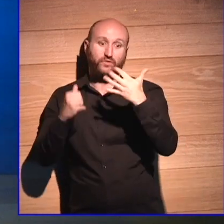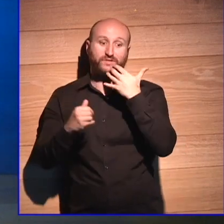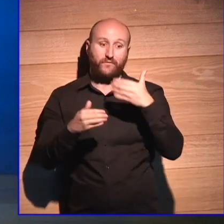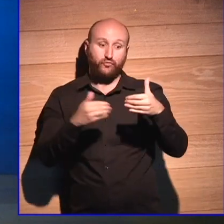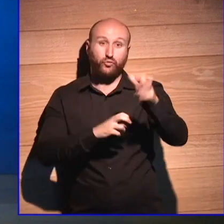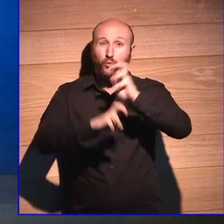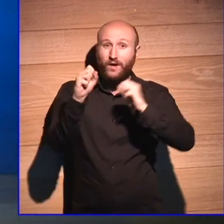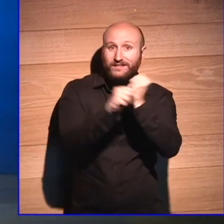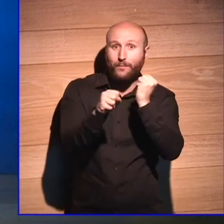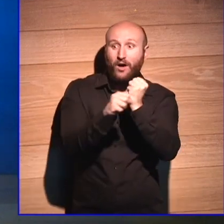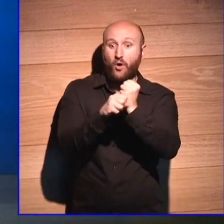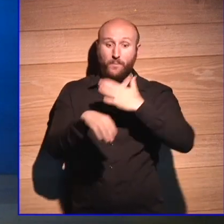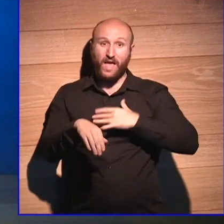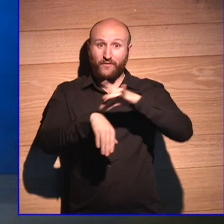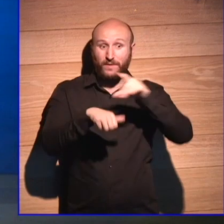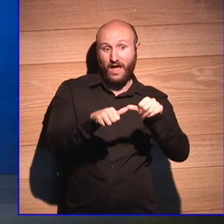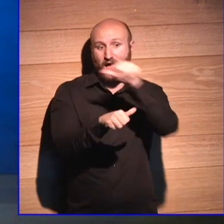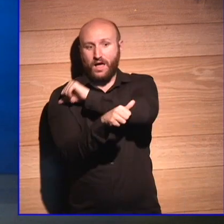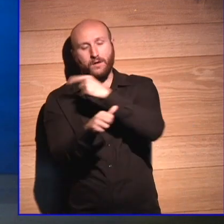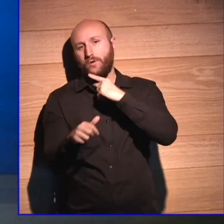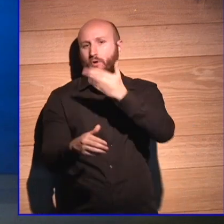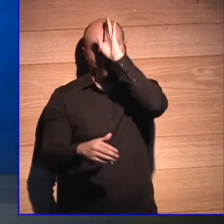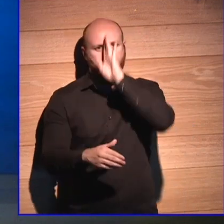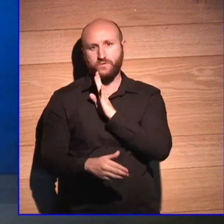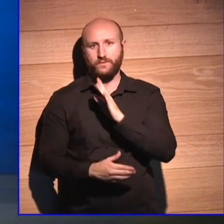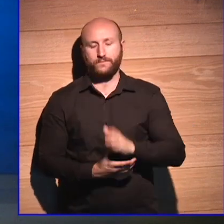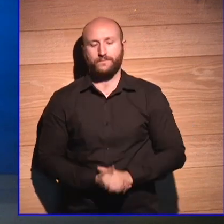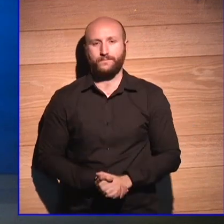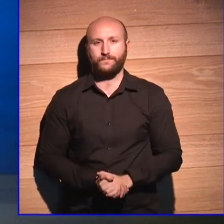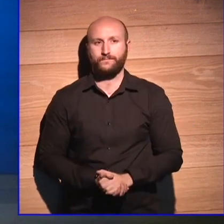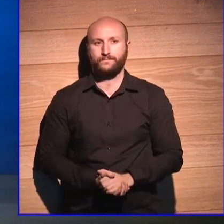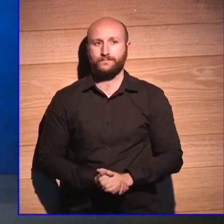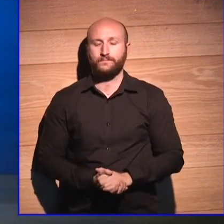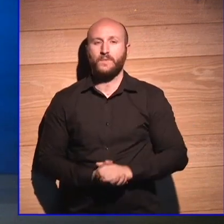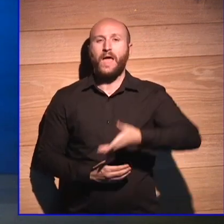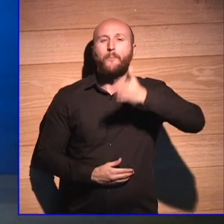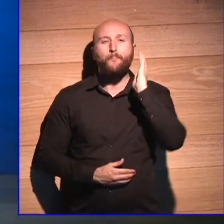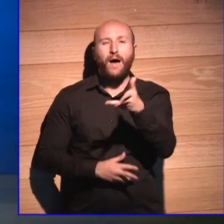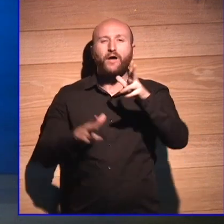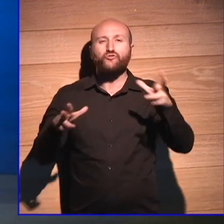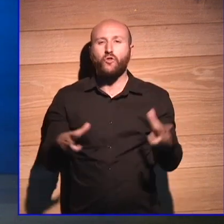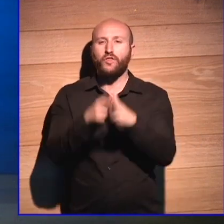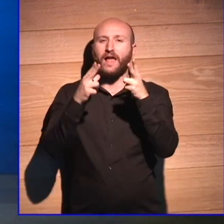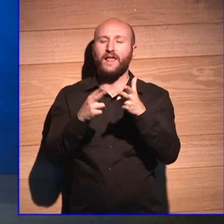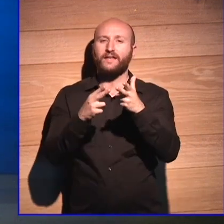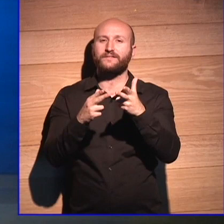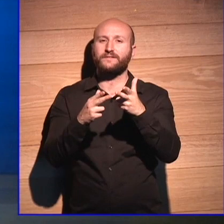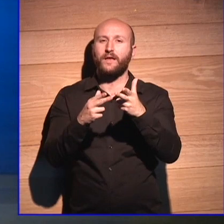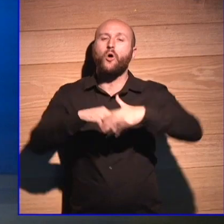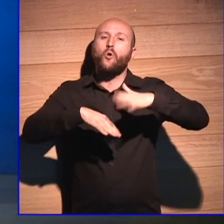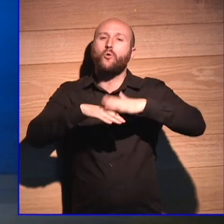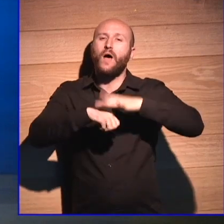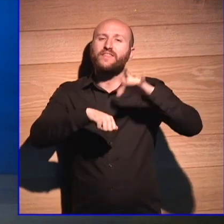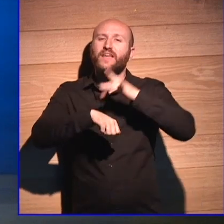sea, no se sepa sus enfermedades. ¿Y qué fracturas sociales puede causar la digitalización?